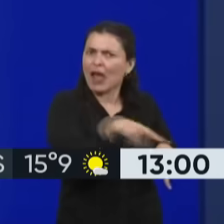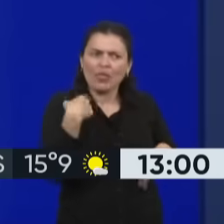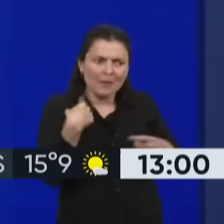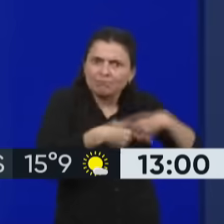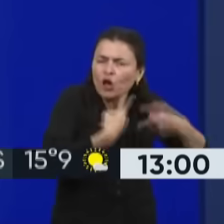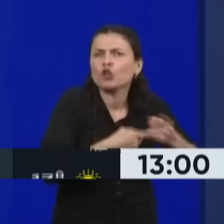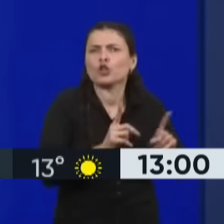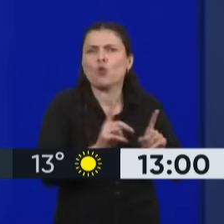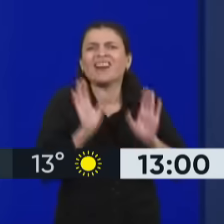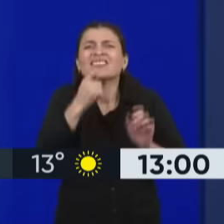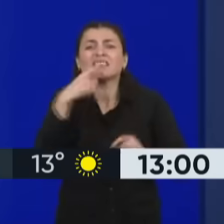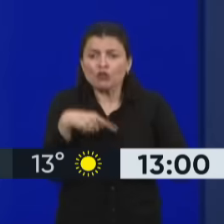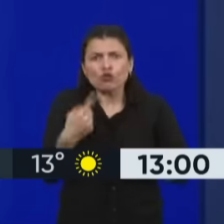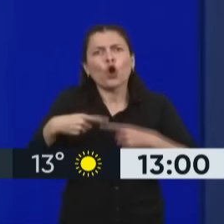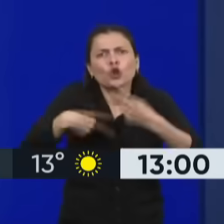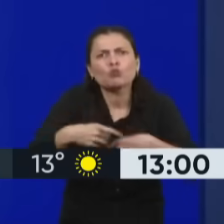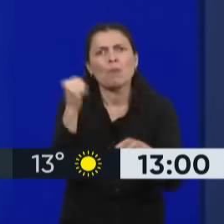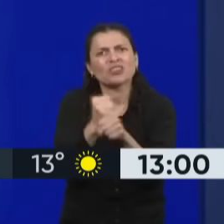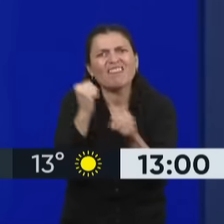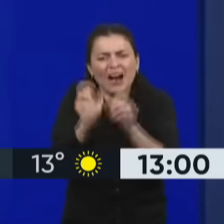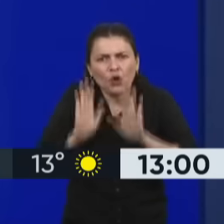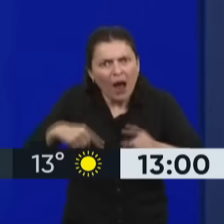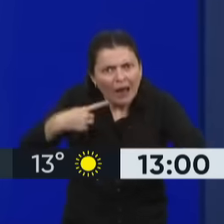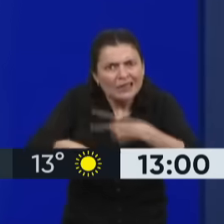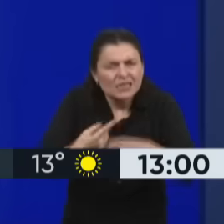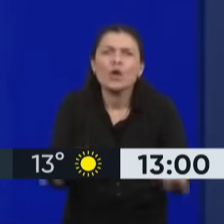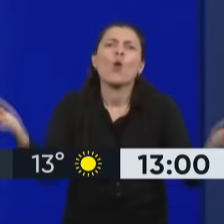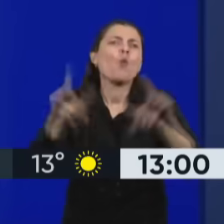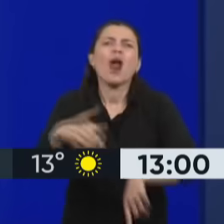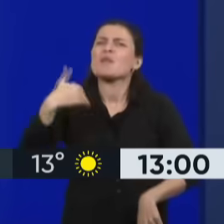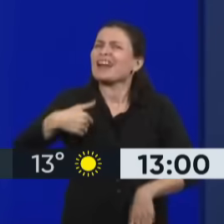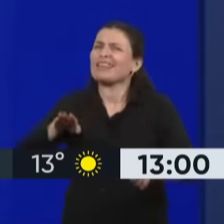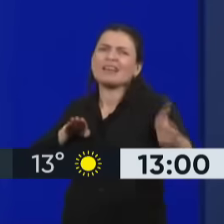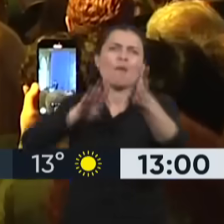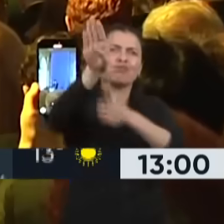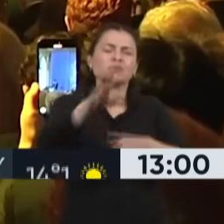camino, digamos, Argentina va a ser grande nuevamente, no tengan dudas.